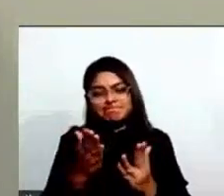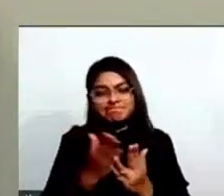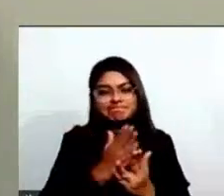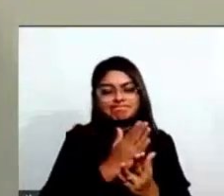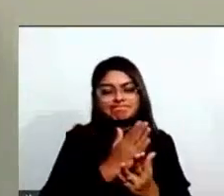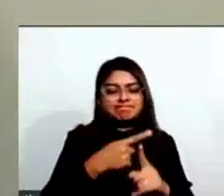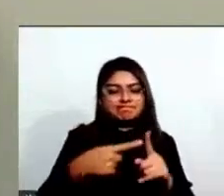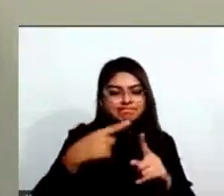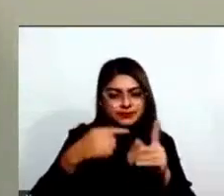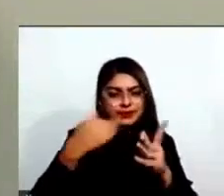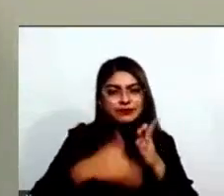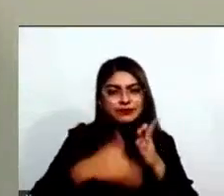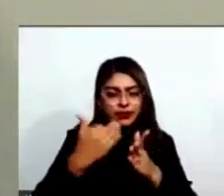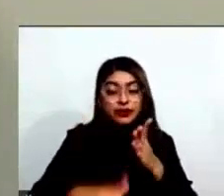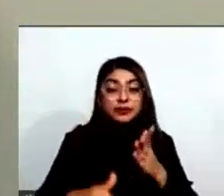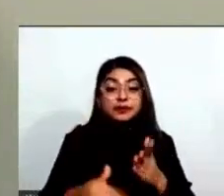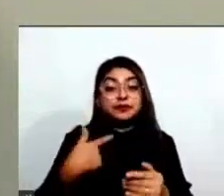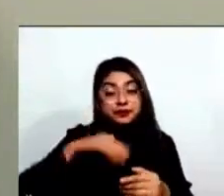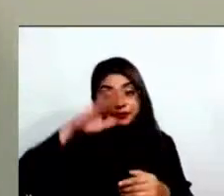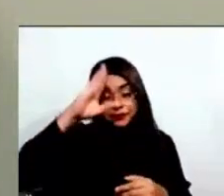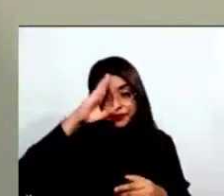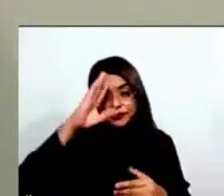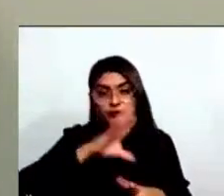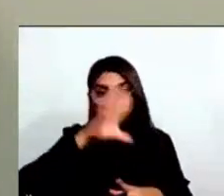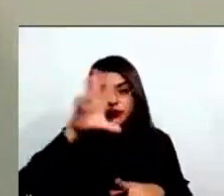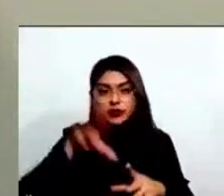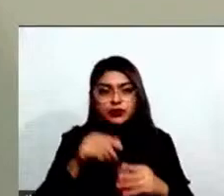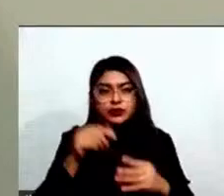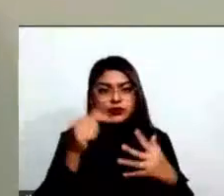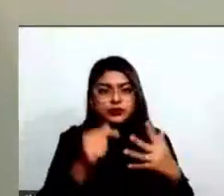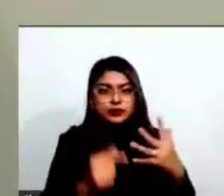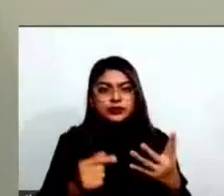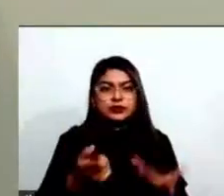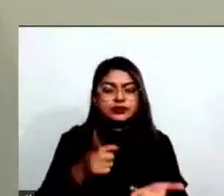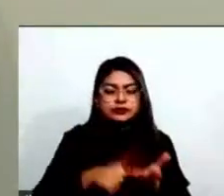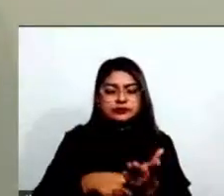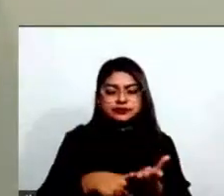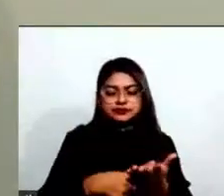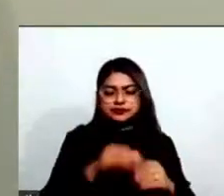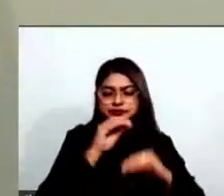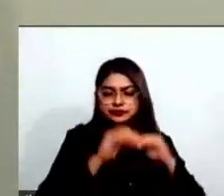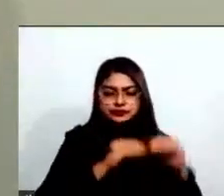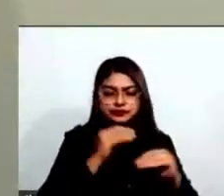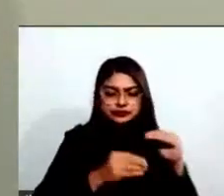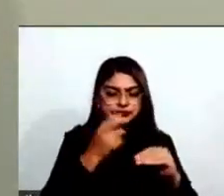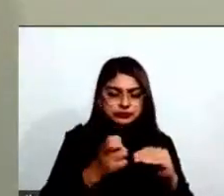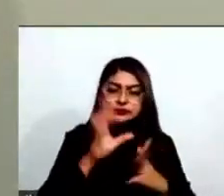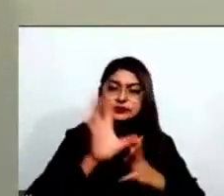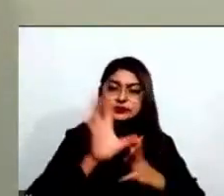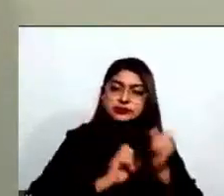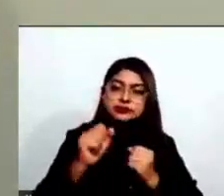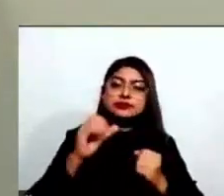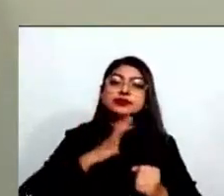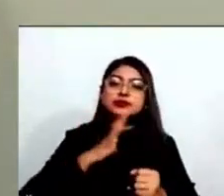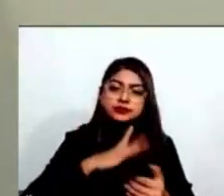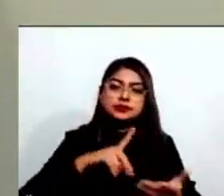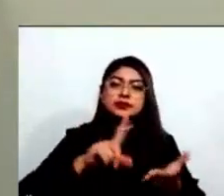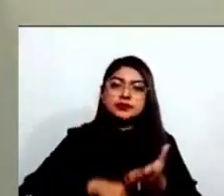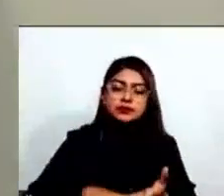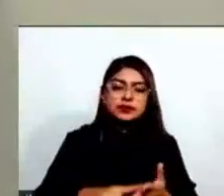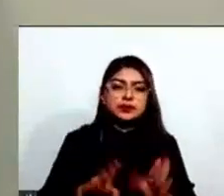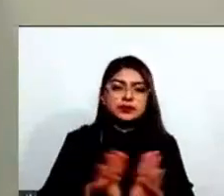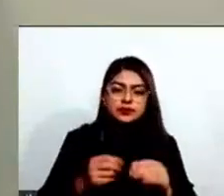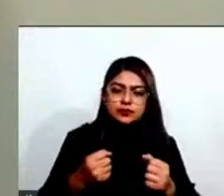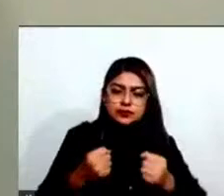todos estos casos, al menos en el papel, la estructura constitucional parece ofrecer una garantía sólida de la